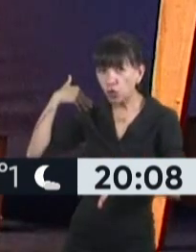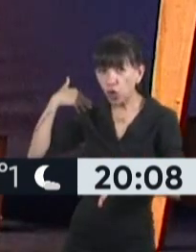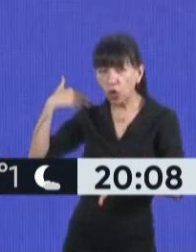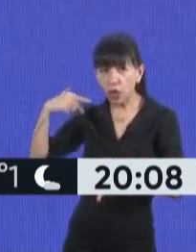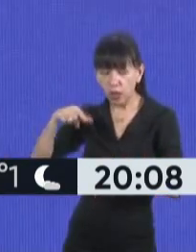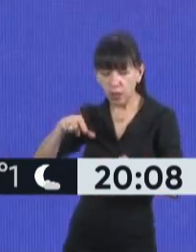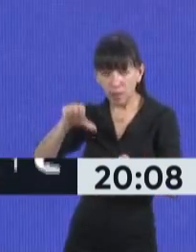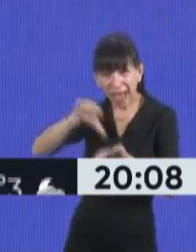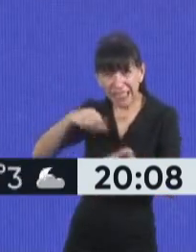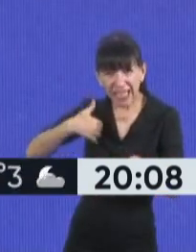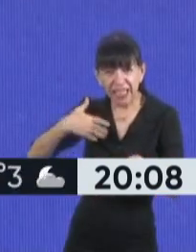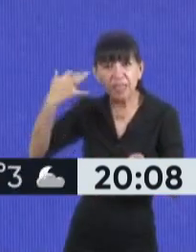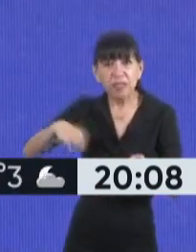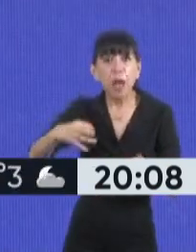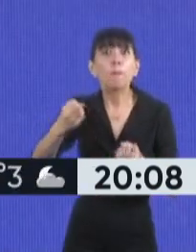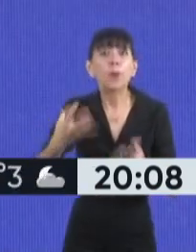Esa educación pública.